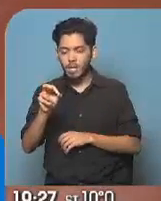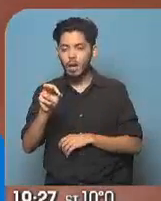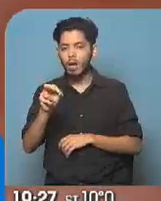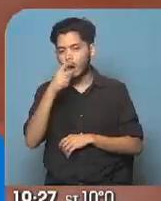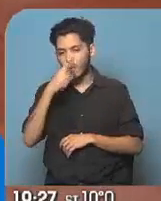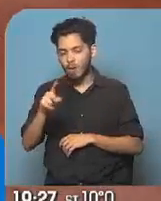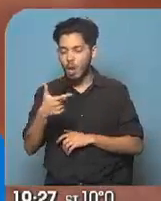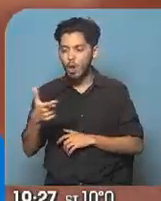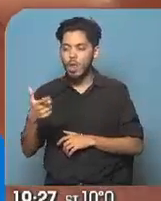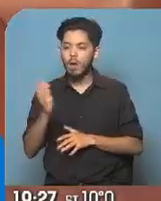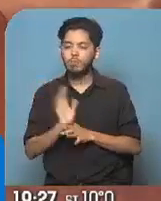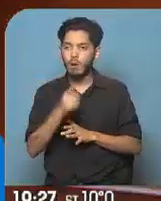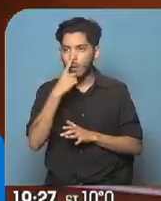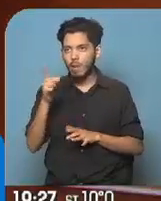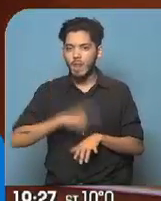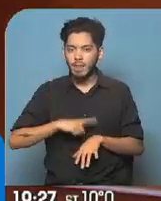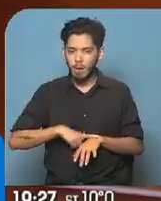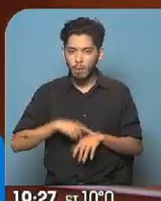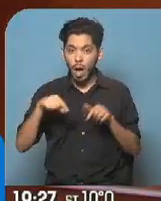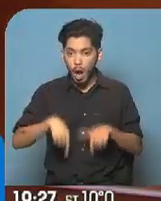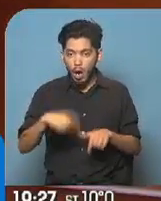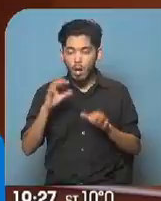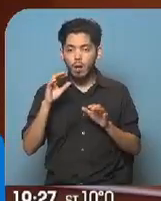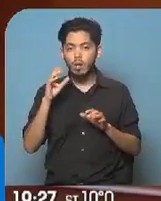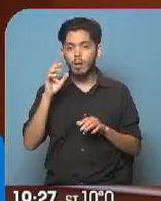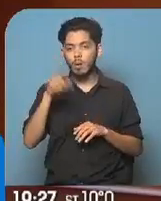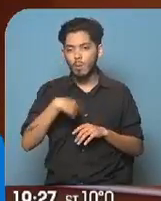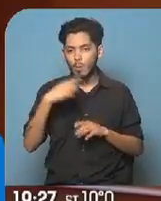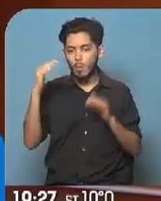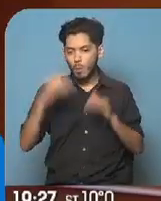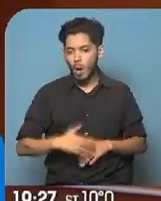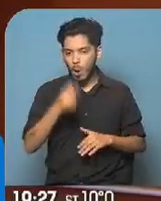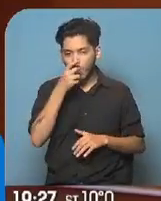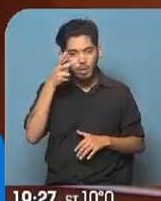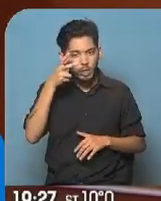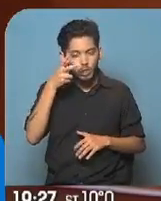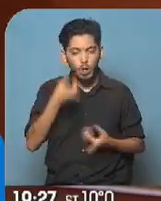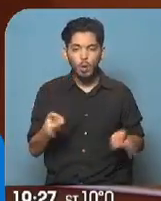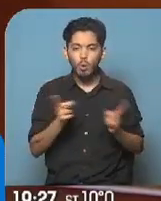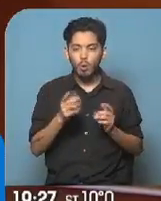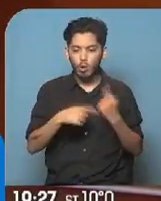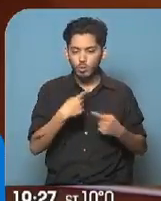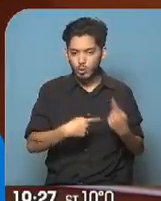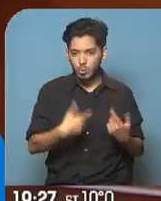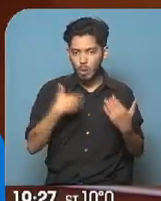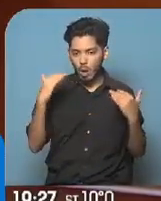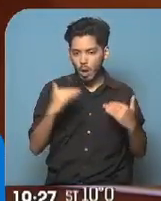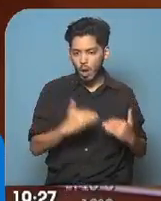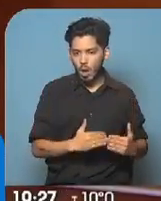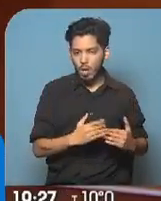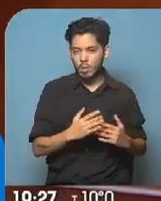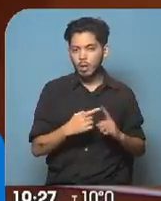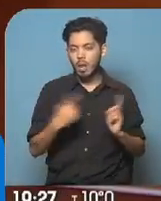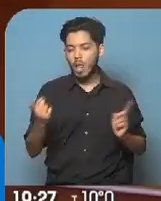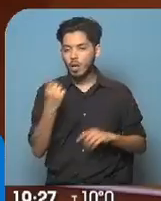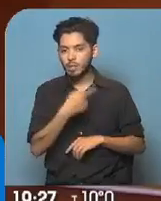final de los tiempos ahora que estaba en 28 y probablemente siga descendiendo a lo largo de la semana tampoco